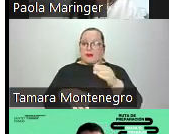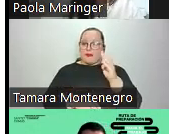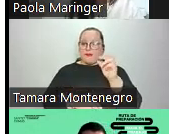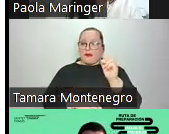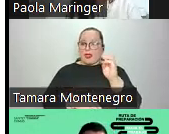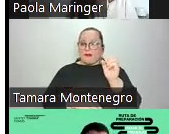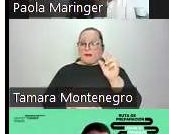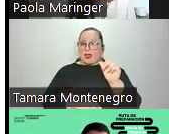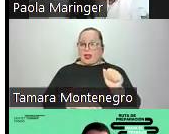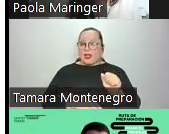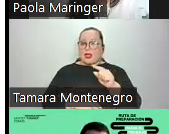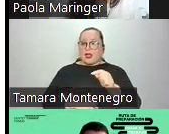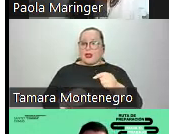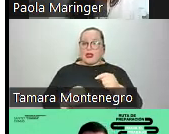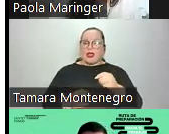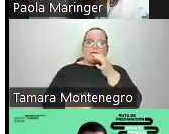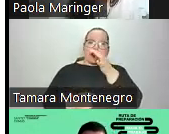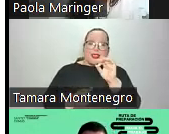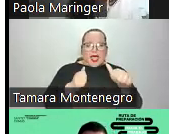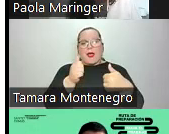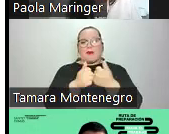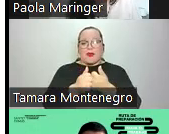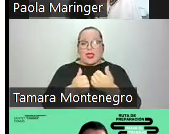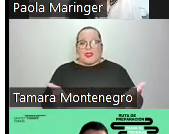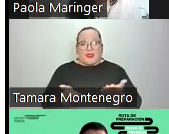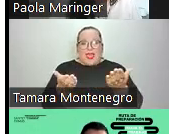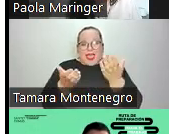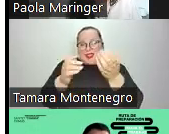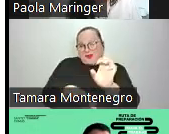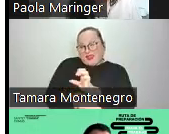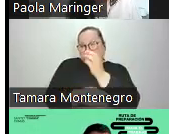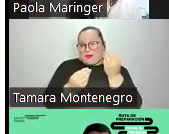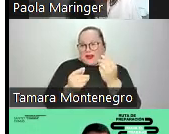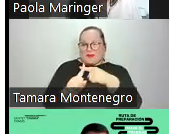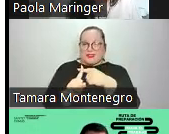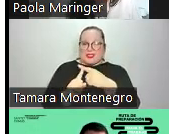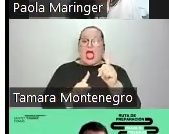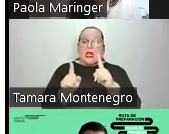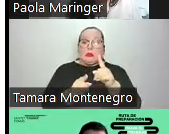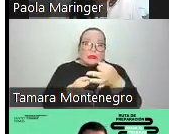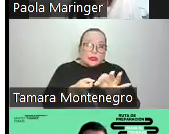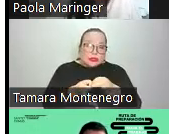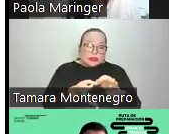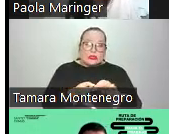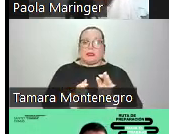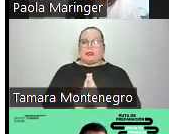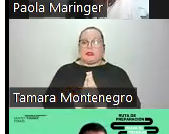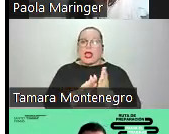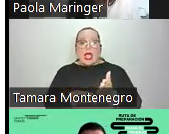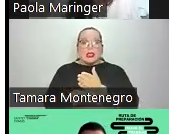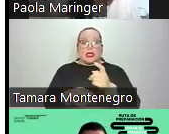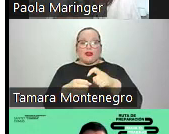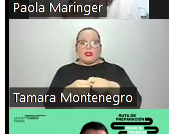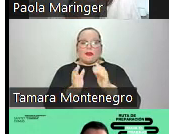está por ahí de Bakú dando su buena energía, vamos a darle unas breves recomendaciones. Claramente antes de conectarse tienen